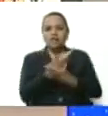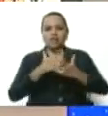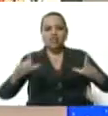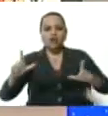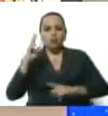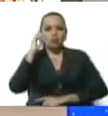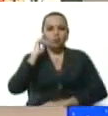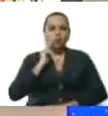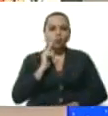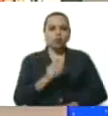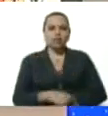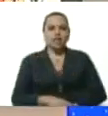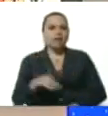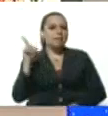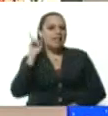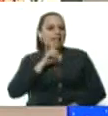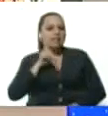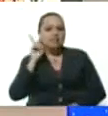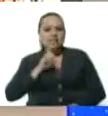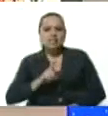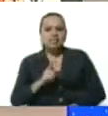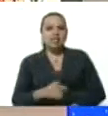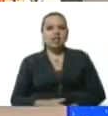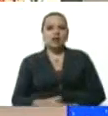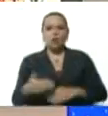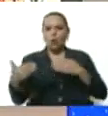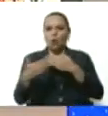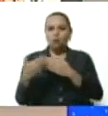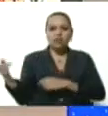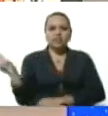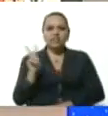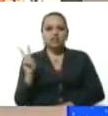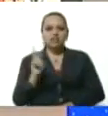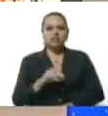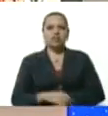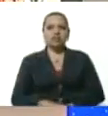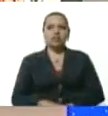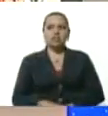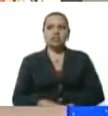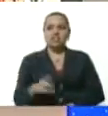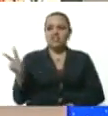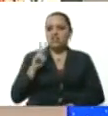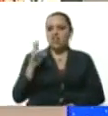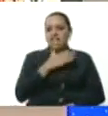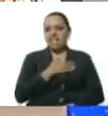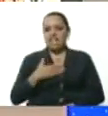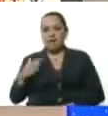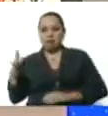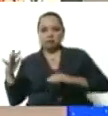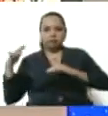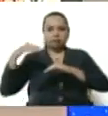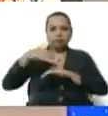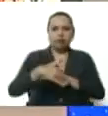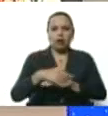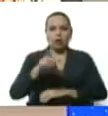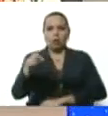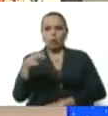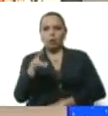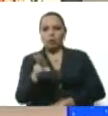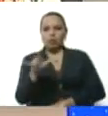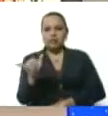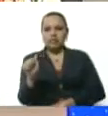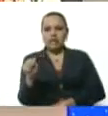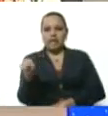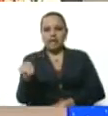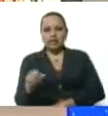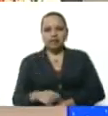Bolívar, de mentiras y falacias contra Venezuela, de que Venezuela quería invadir a Guyana, campañas